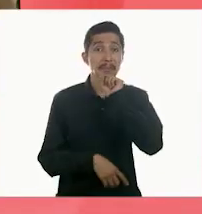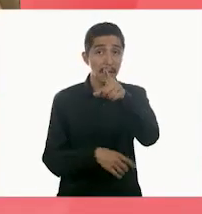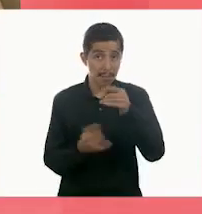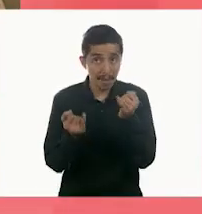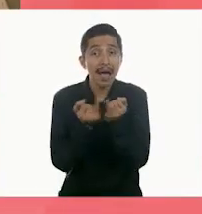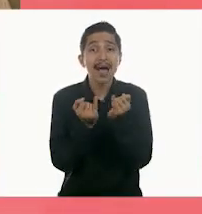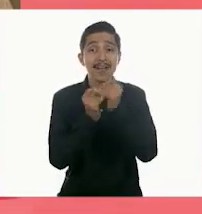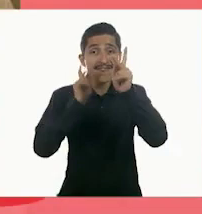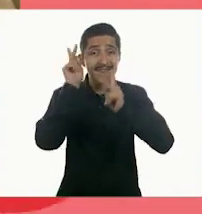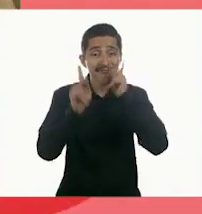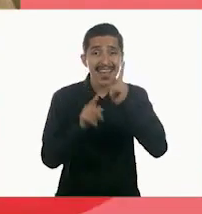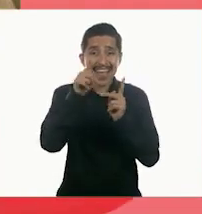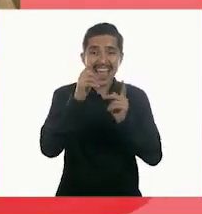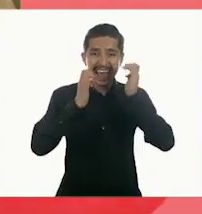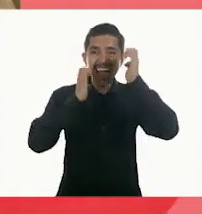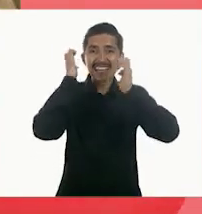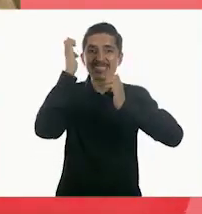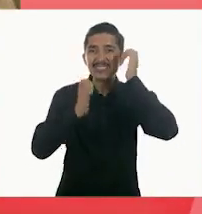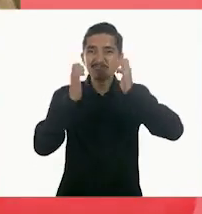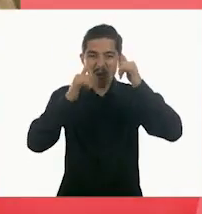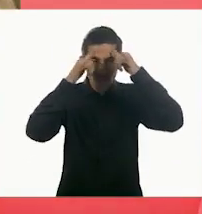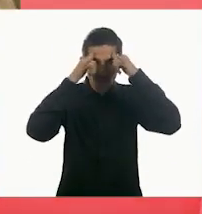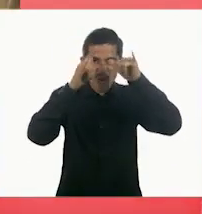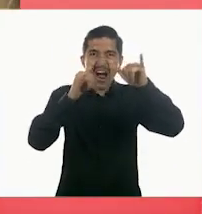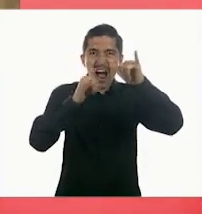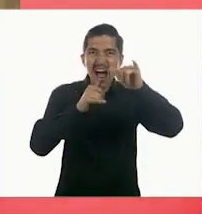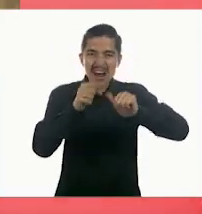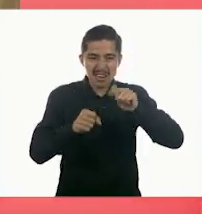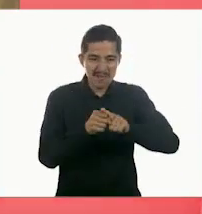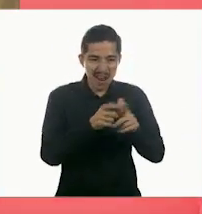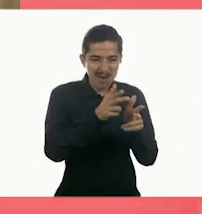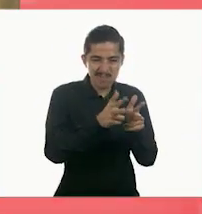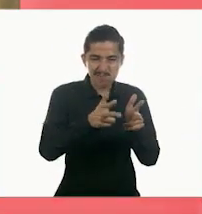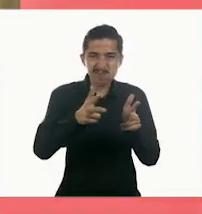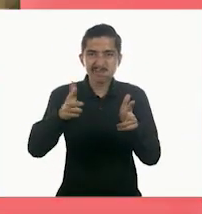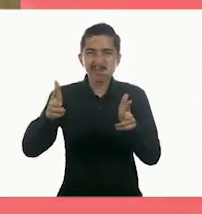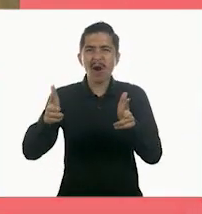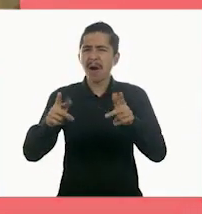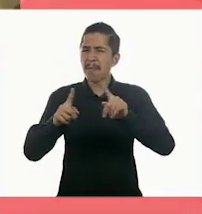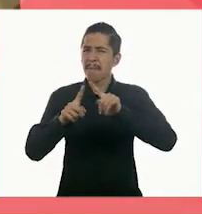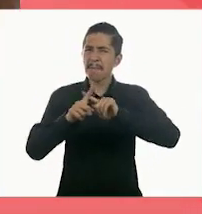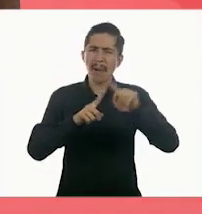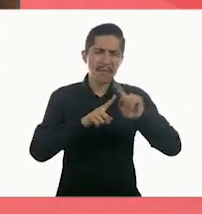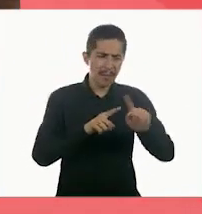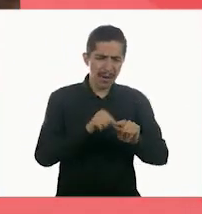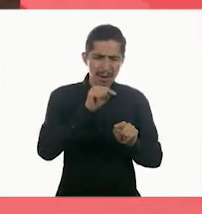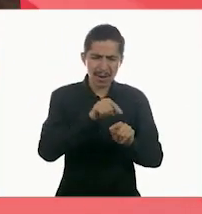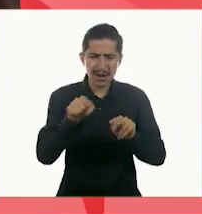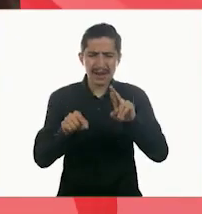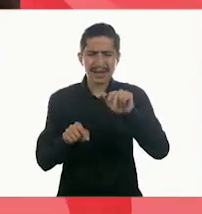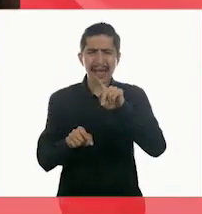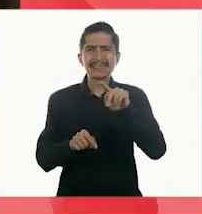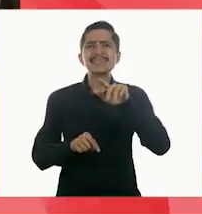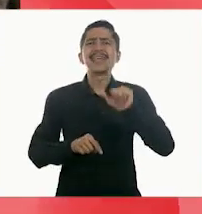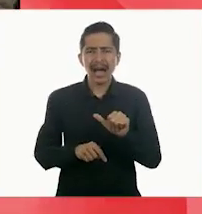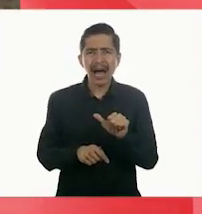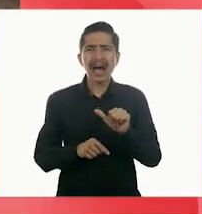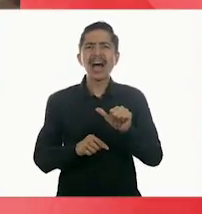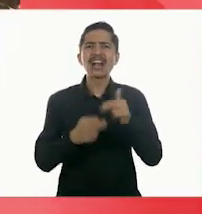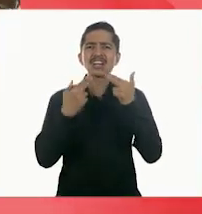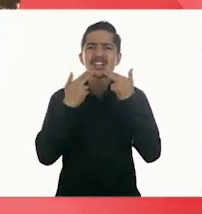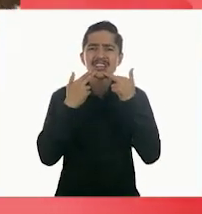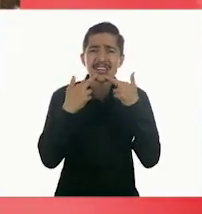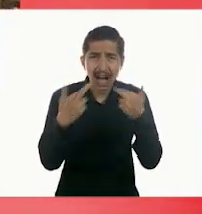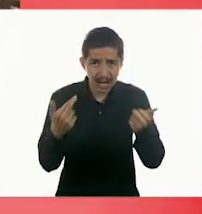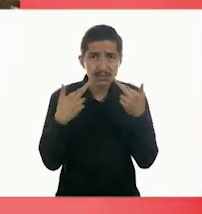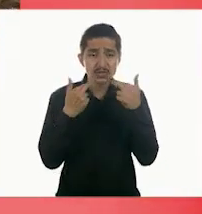También visitar la Expo Ganadera con impresionantes ejemplares de las razas que se desarrollan en los verdes ranchos ganaderos